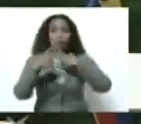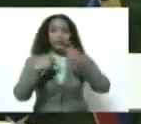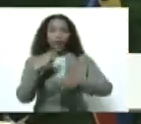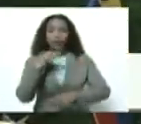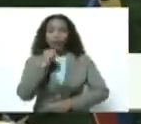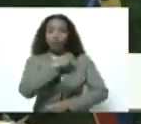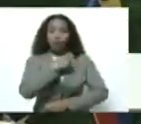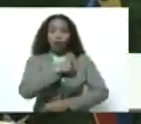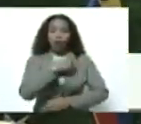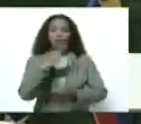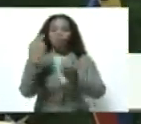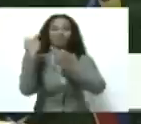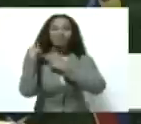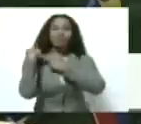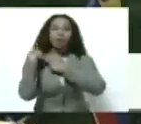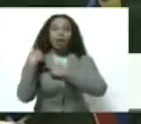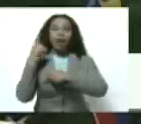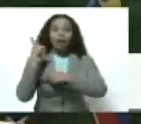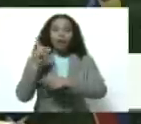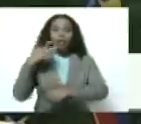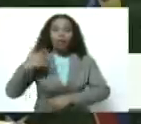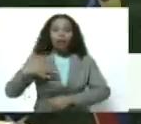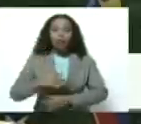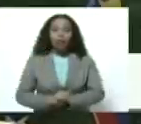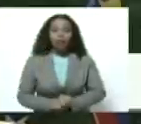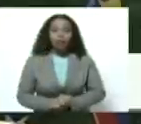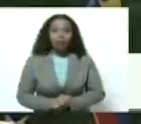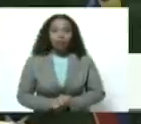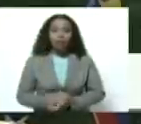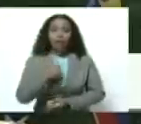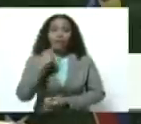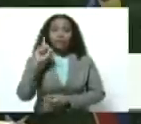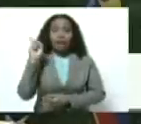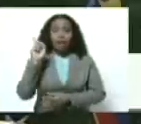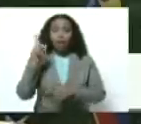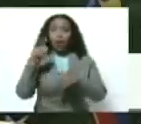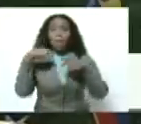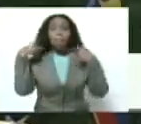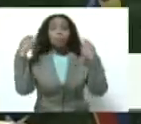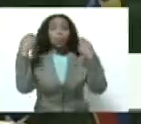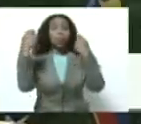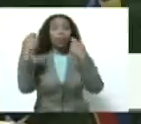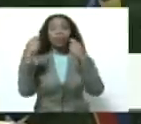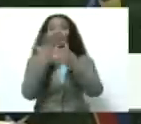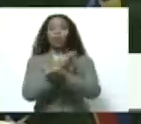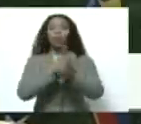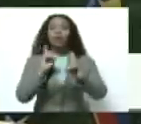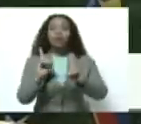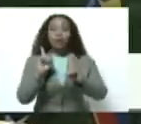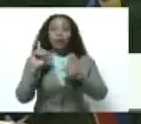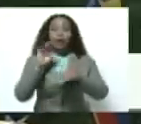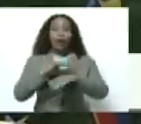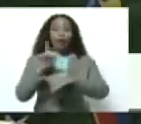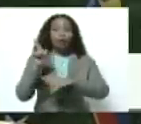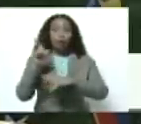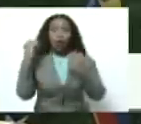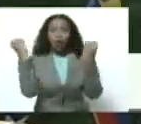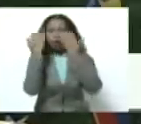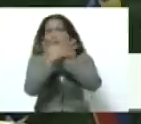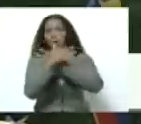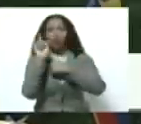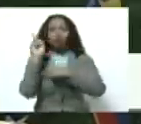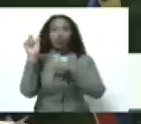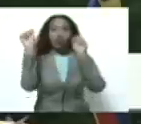les corresponde tal derecho. Dicen ser promotores de la democracia, que deliberadamente confunden con su